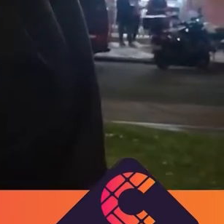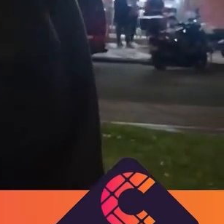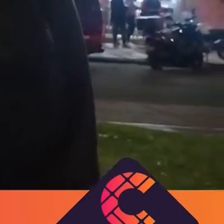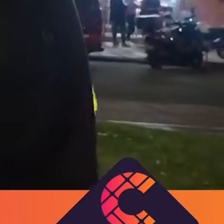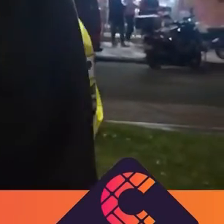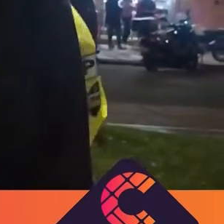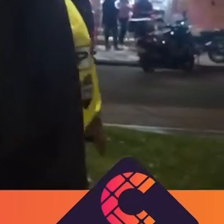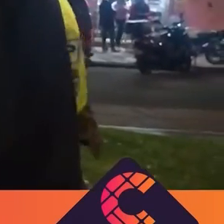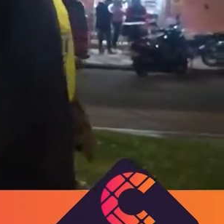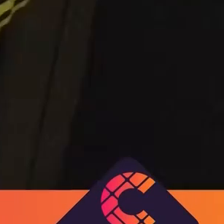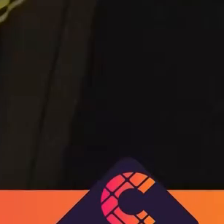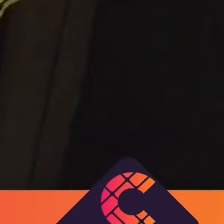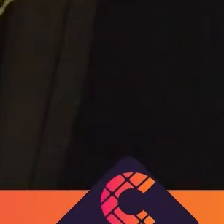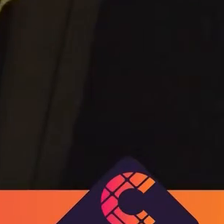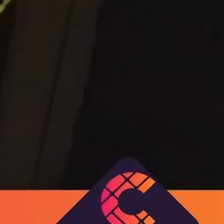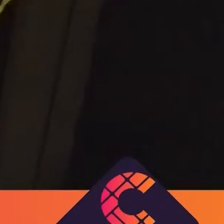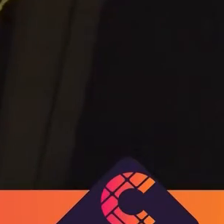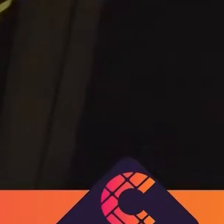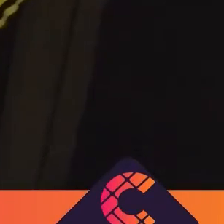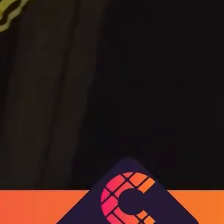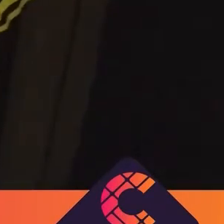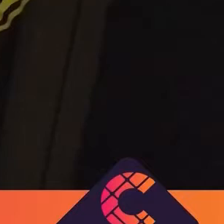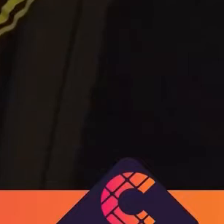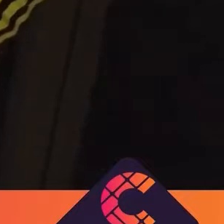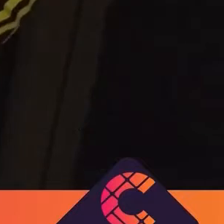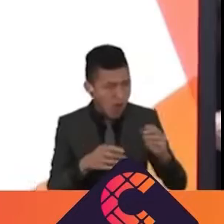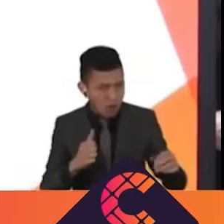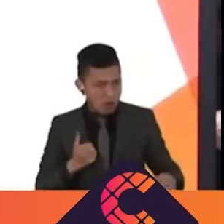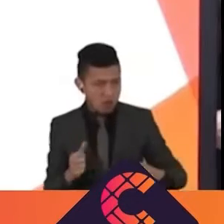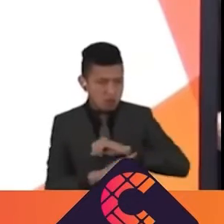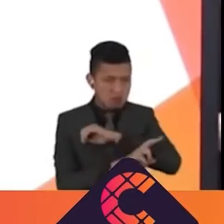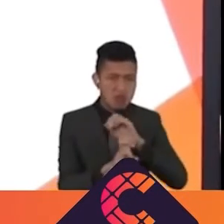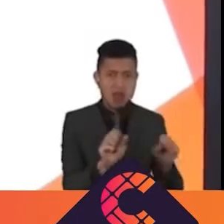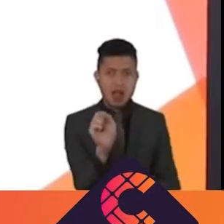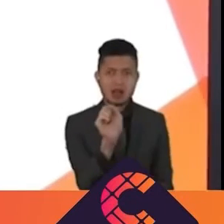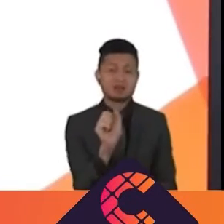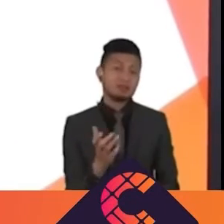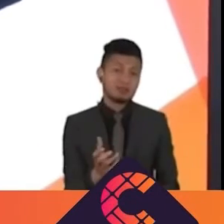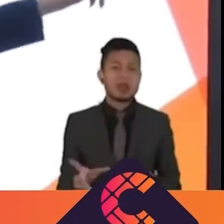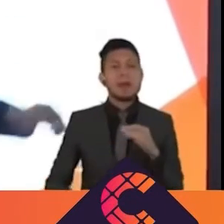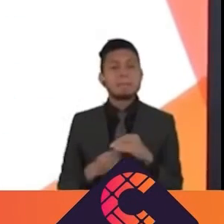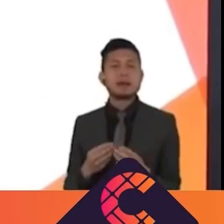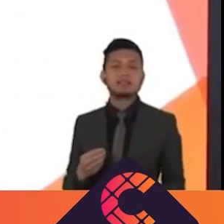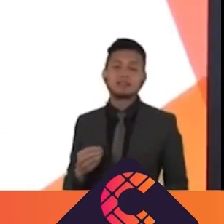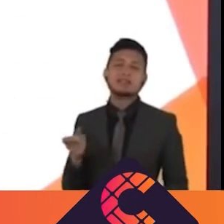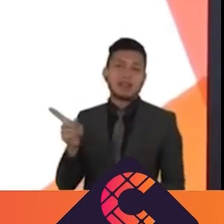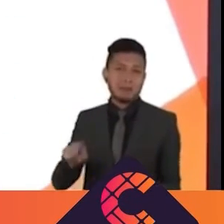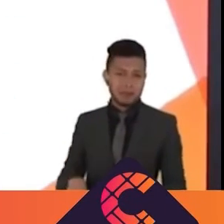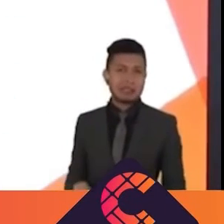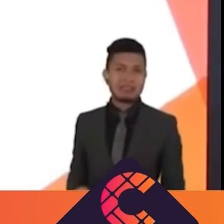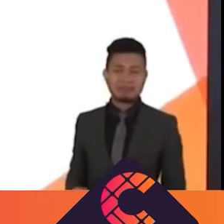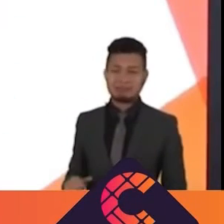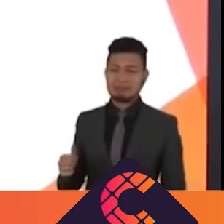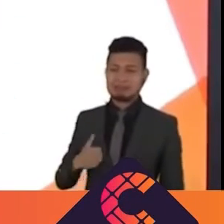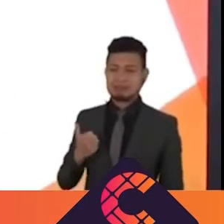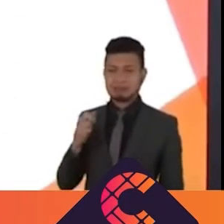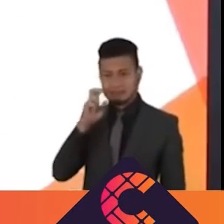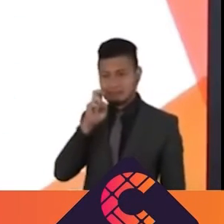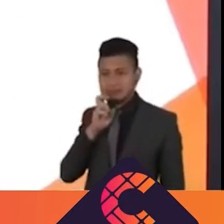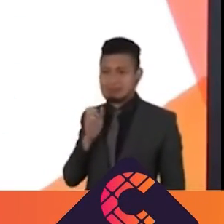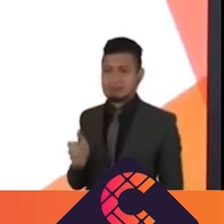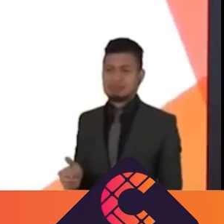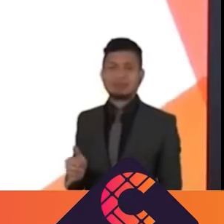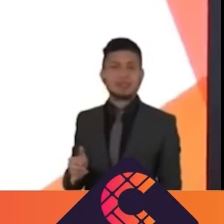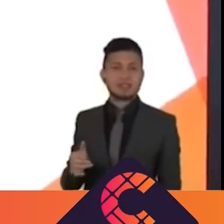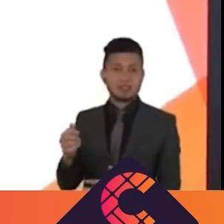no todo fluye en materia de operatividad y desafortunadamente en delitos sexuales es el delito alto en parte en el que tenemos